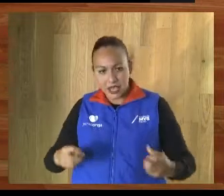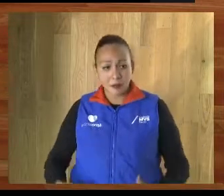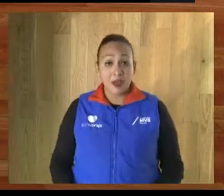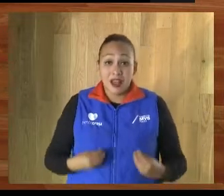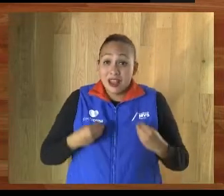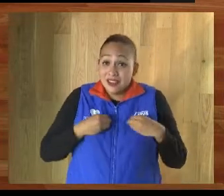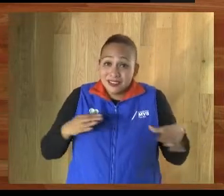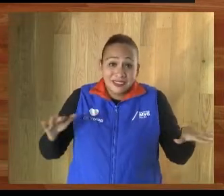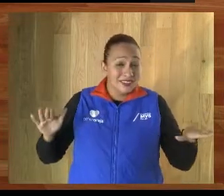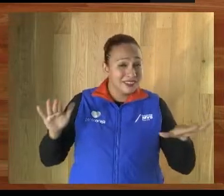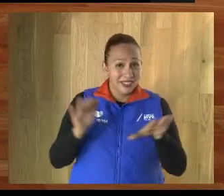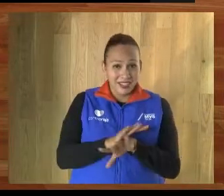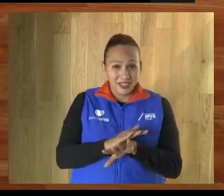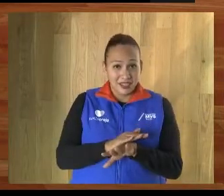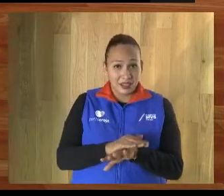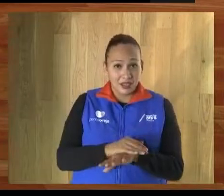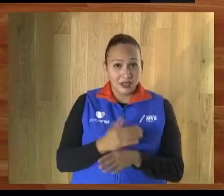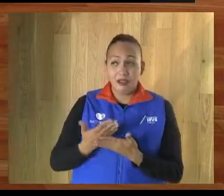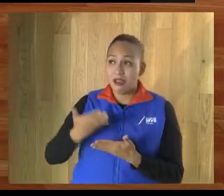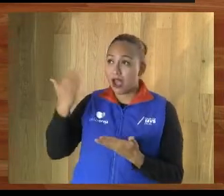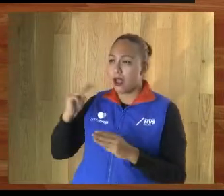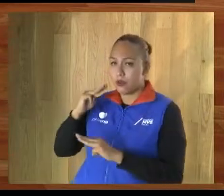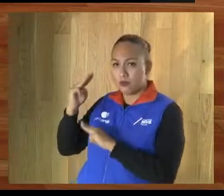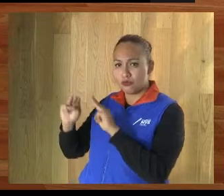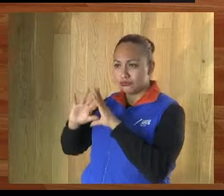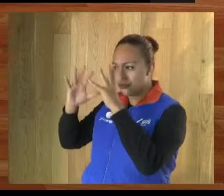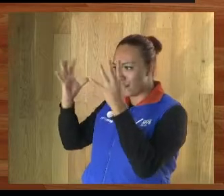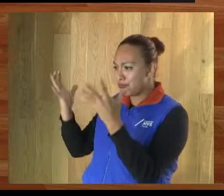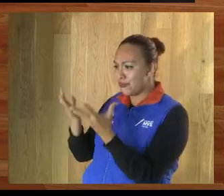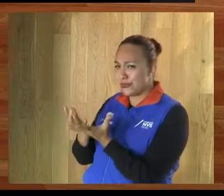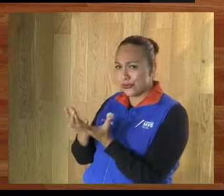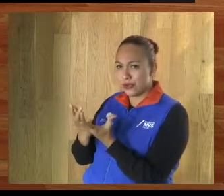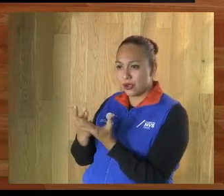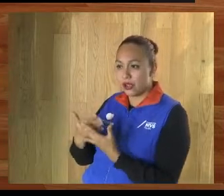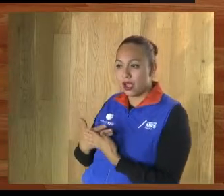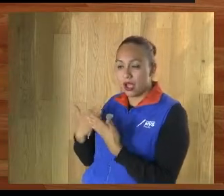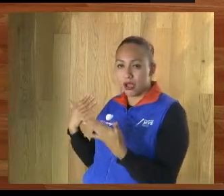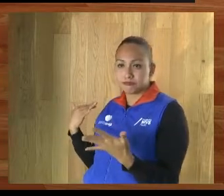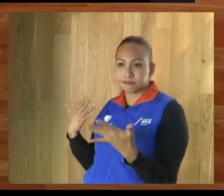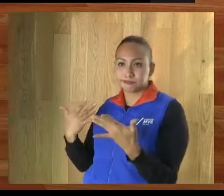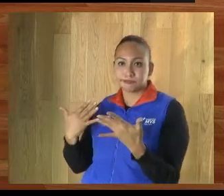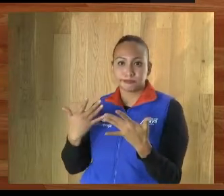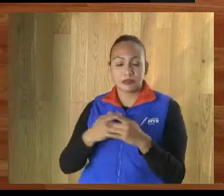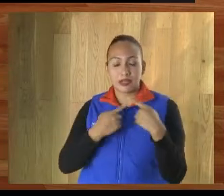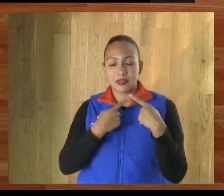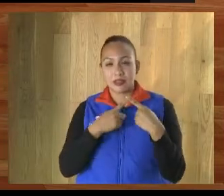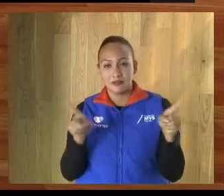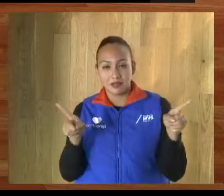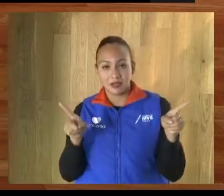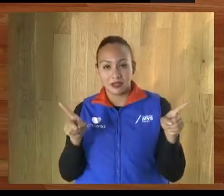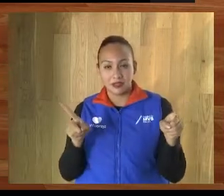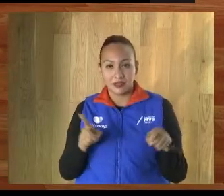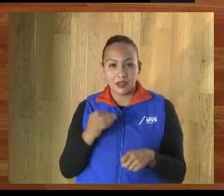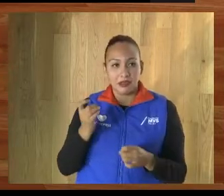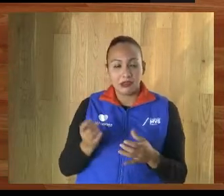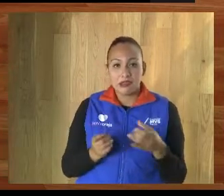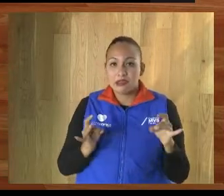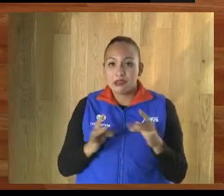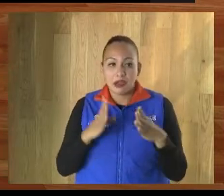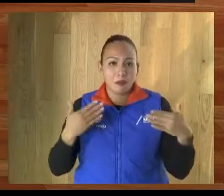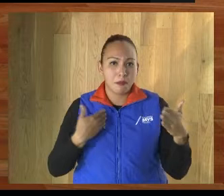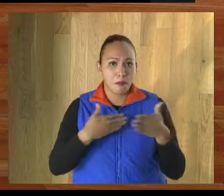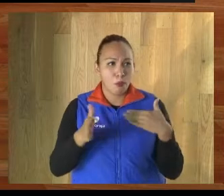del mundo tal y como lo conocemos, donde tenemos unas megatendencias y unas fuerzas